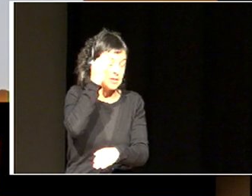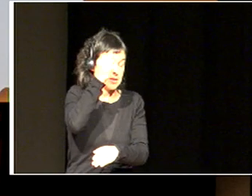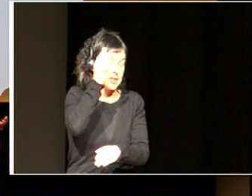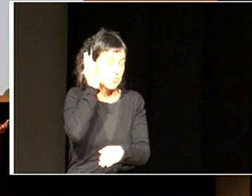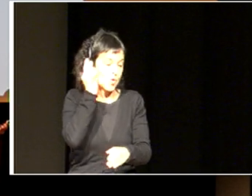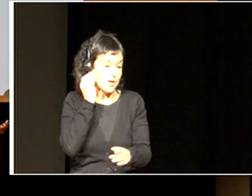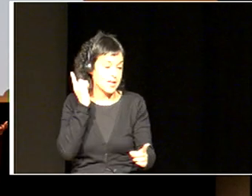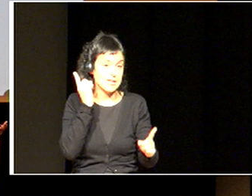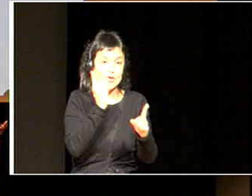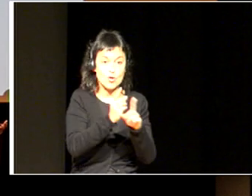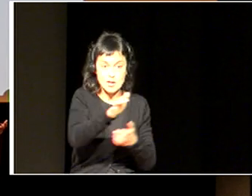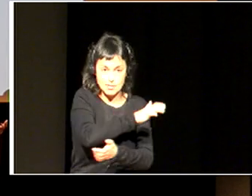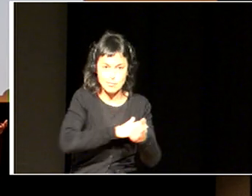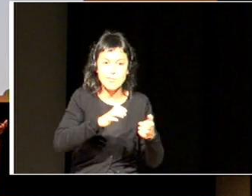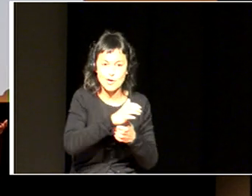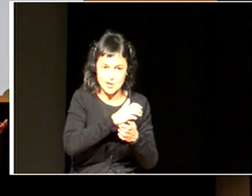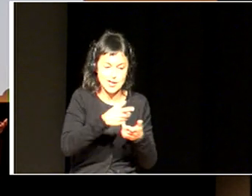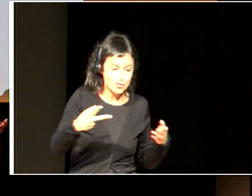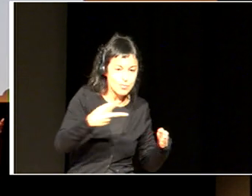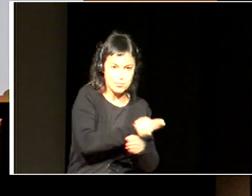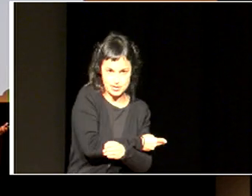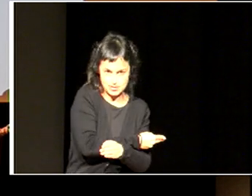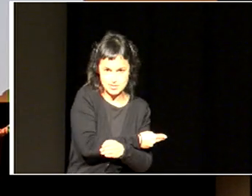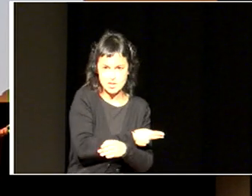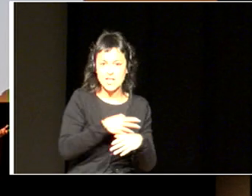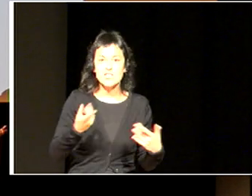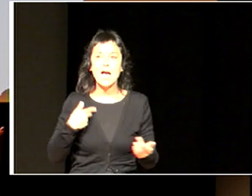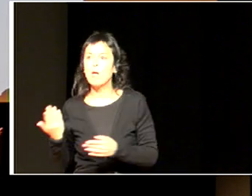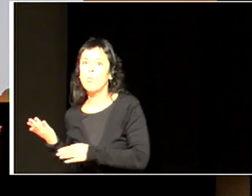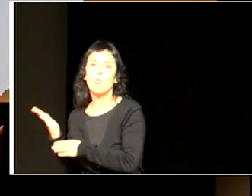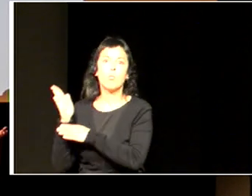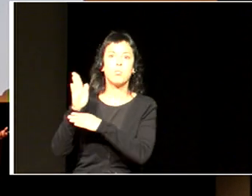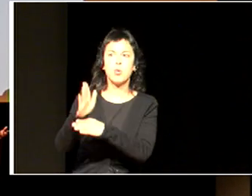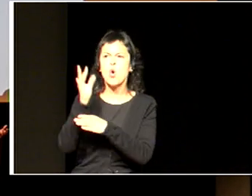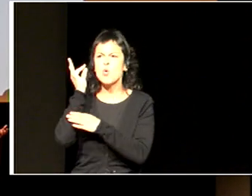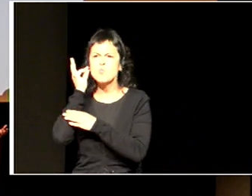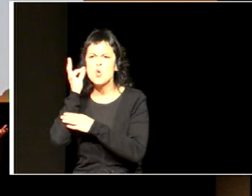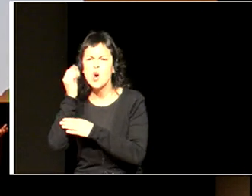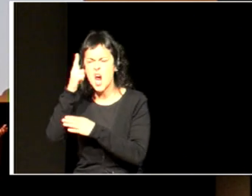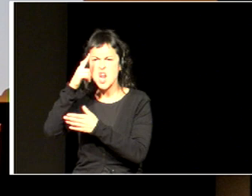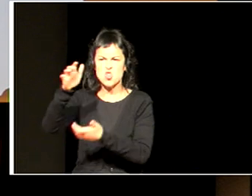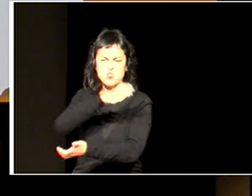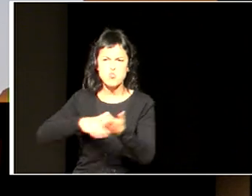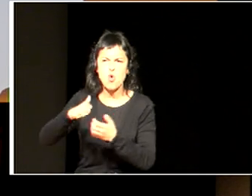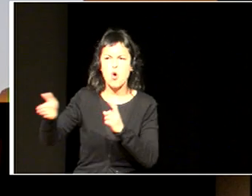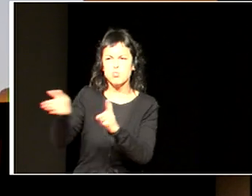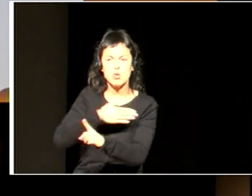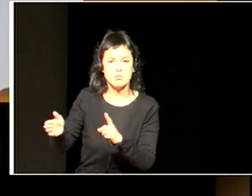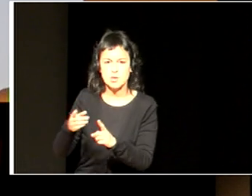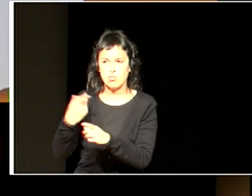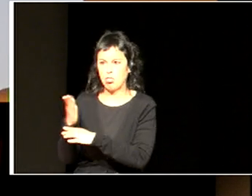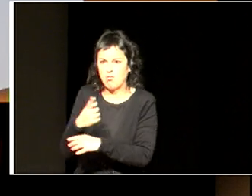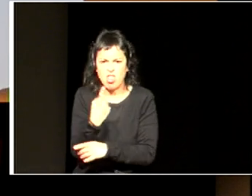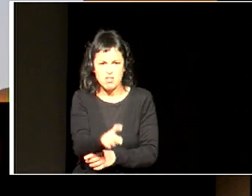en infantil y primaria no se hace con exposiciones de mujeres maltratadas sangrando les la mejilla eso es exponer a las